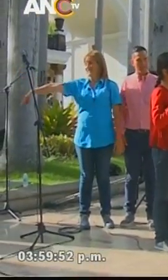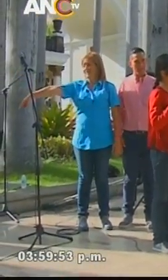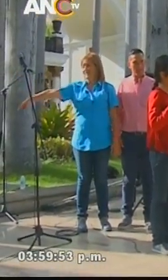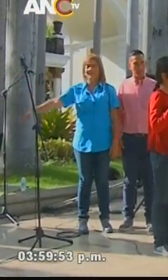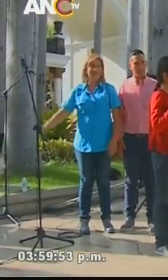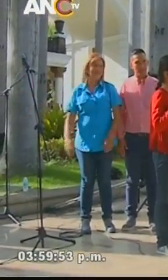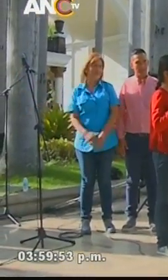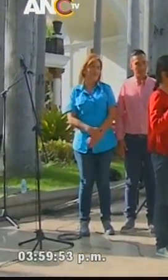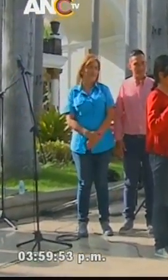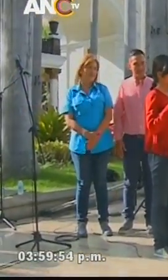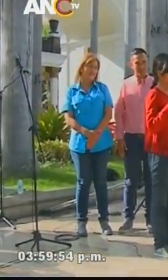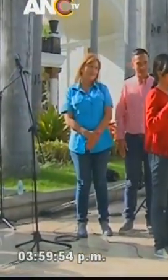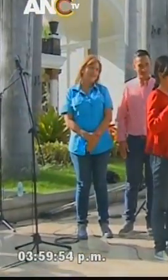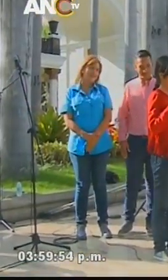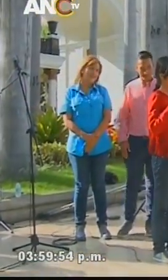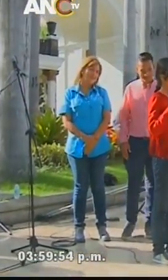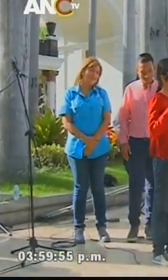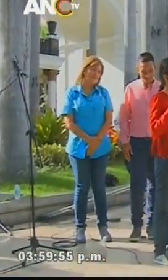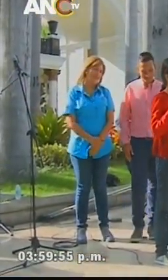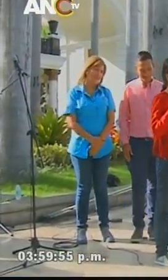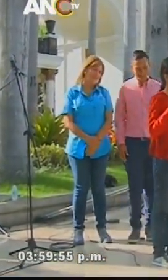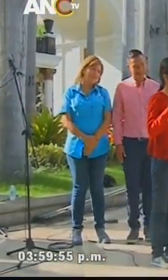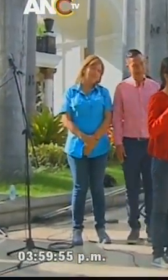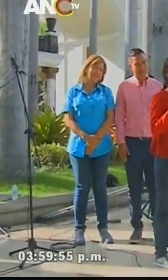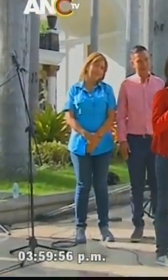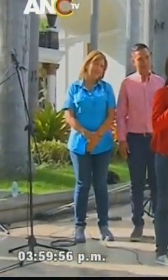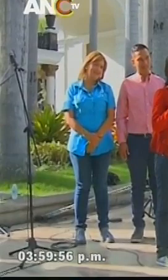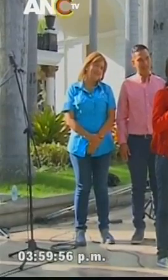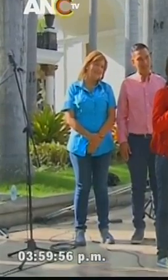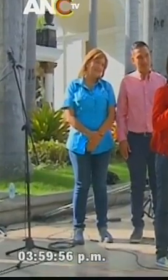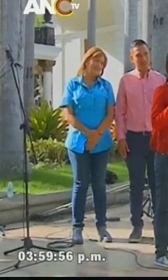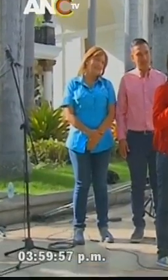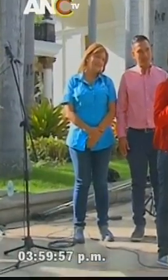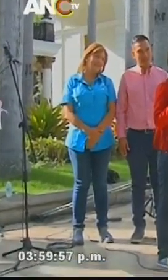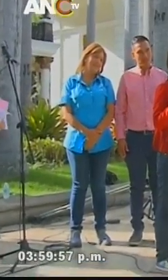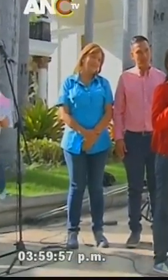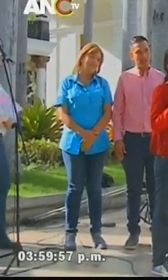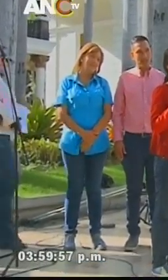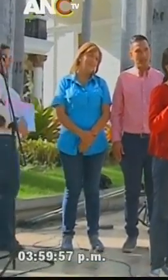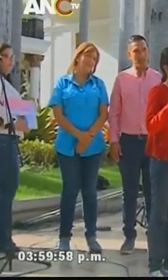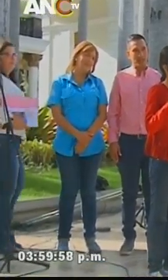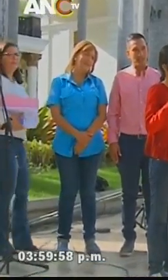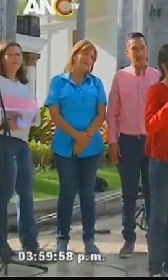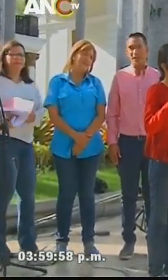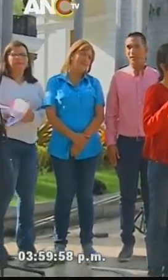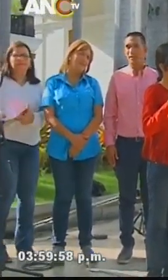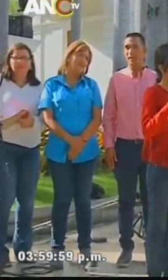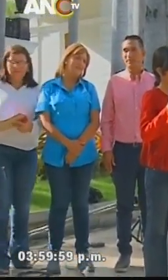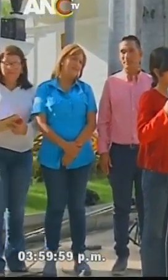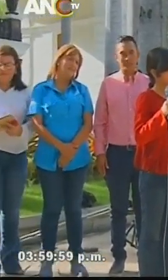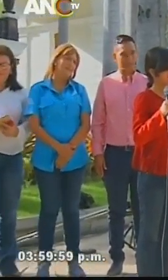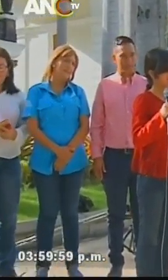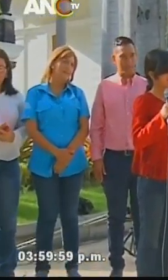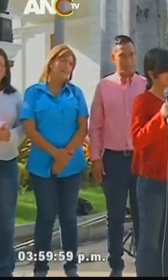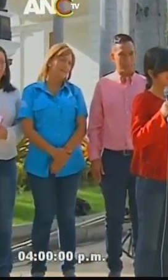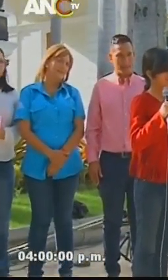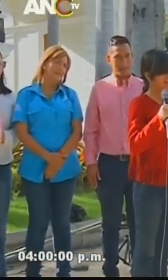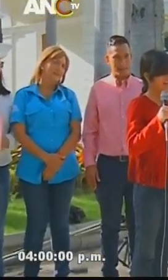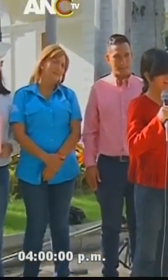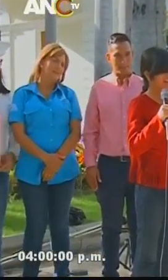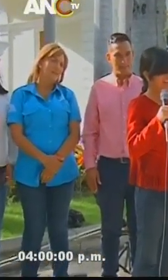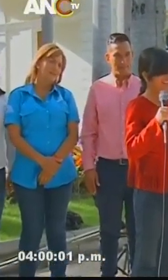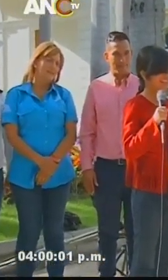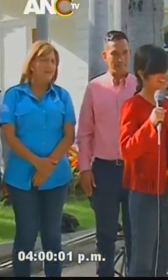por hoy fue esto reivindicado en la Revolución Bolivariana. Vamos a escuchar un poco el sonido ambiente que se vive en estos momentos aquí desde los jardines del Palacio Federal